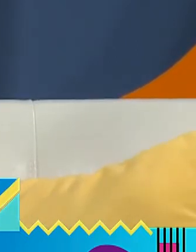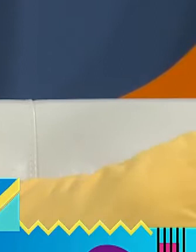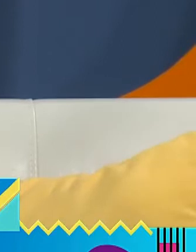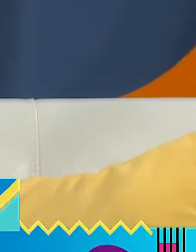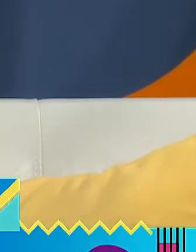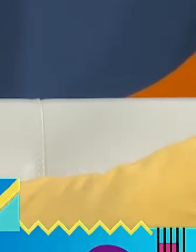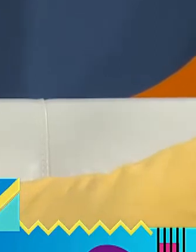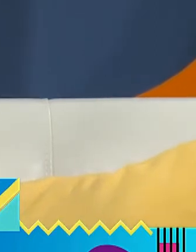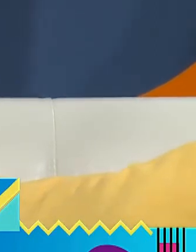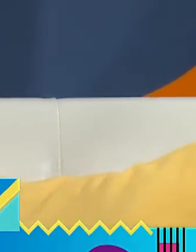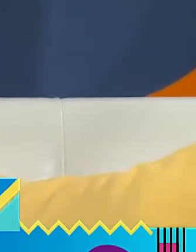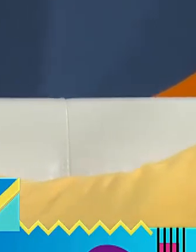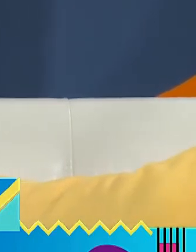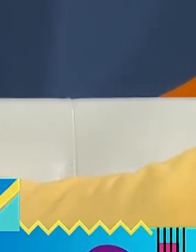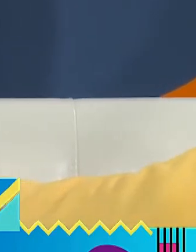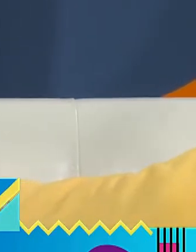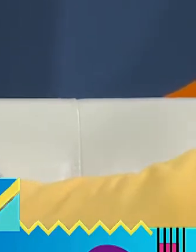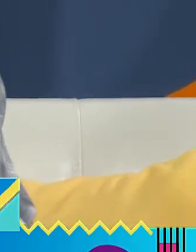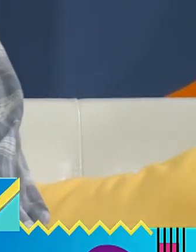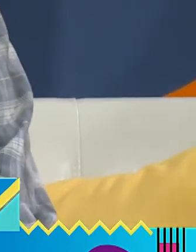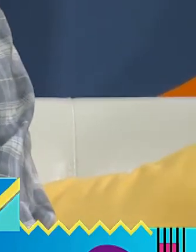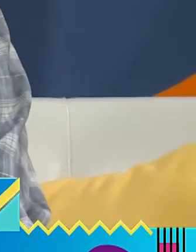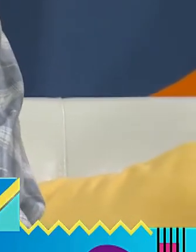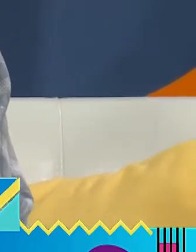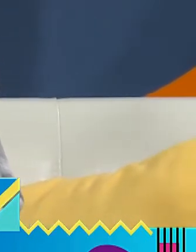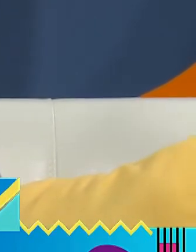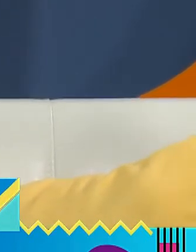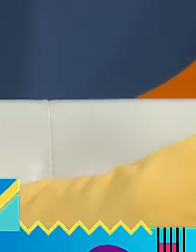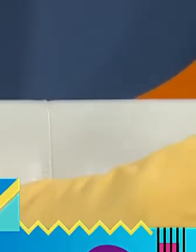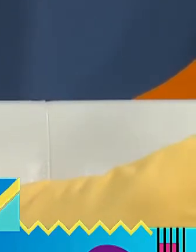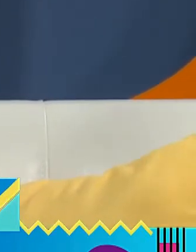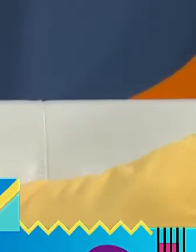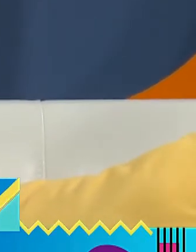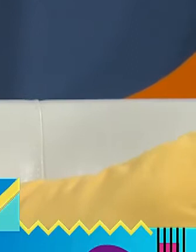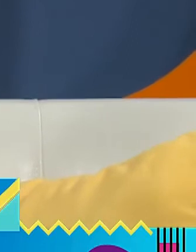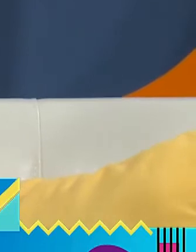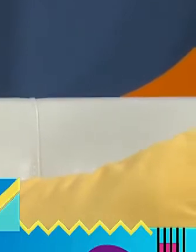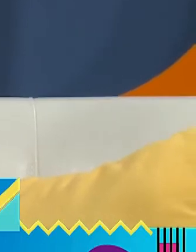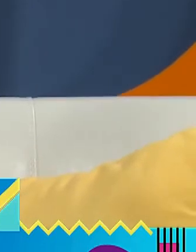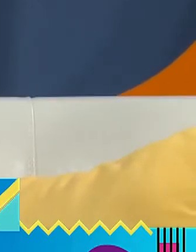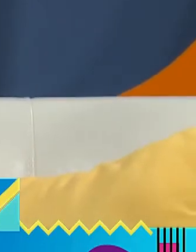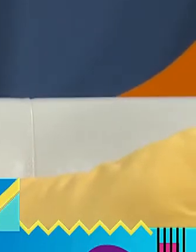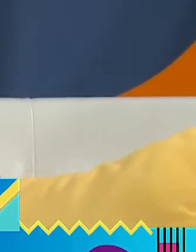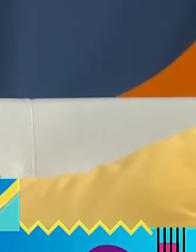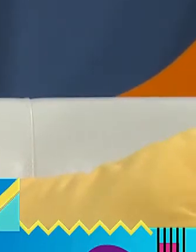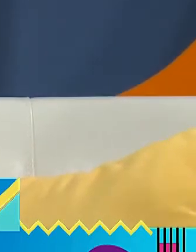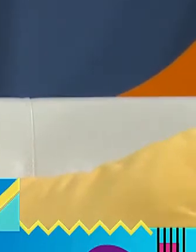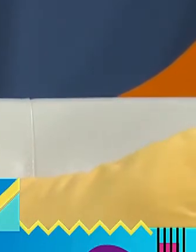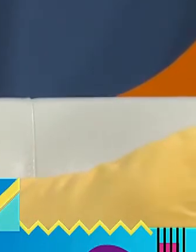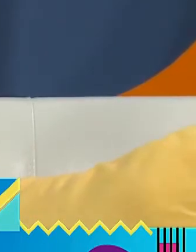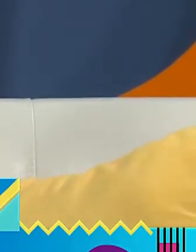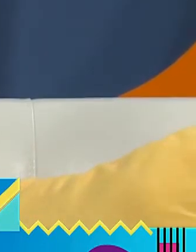no te sale y si no te gusta lo que te propone, te lo decreta. Entonces eso es completamente autoritario, completamente